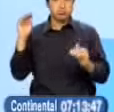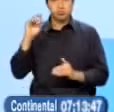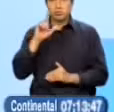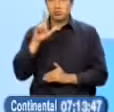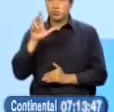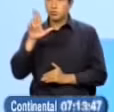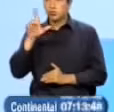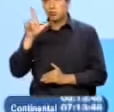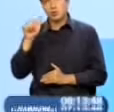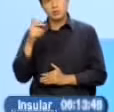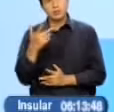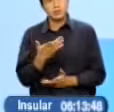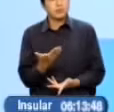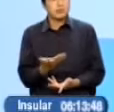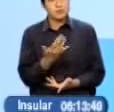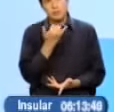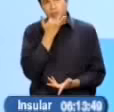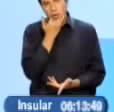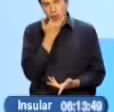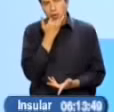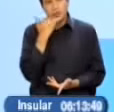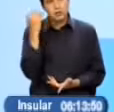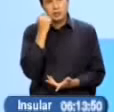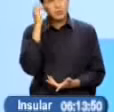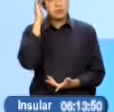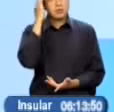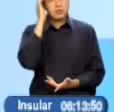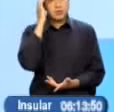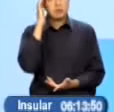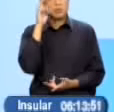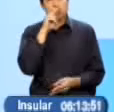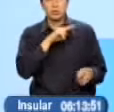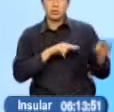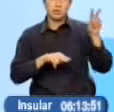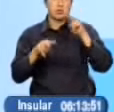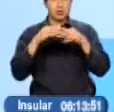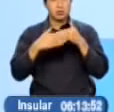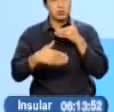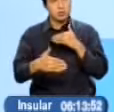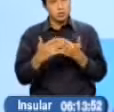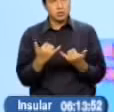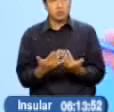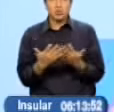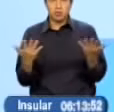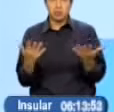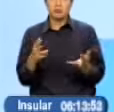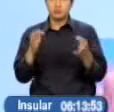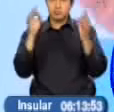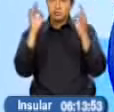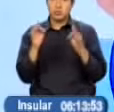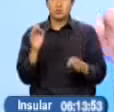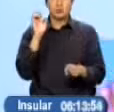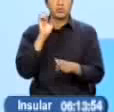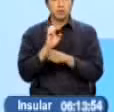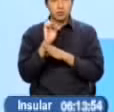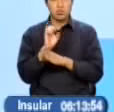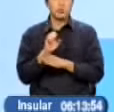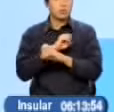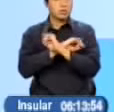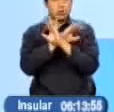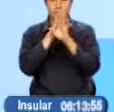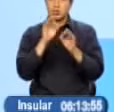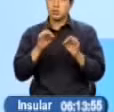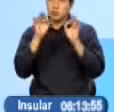lula da silva pues evidentemente es una fuente de mucha preocupación evaluaremos en su momento por ahora la respuesta del ecuador en una respuesta clara